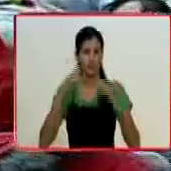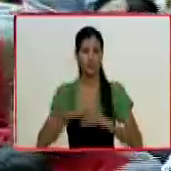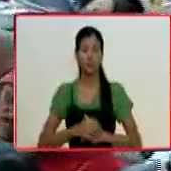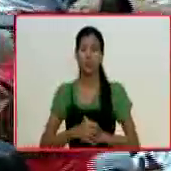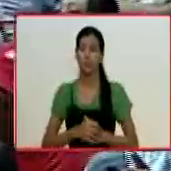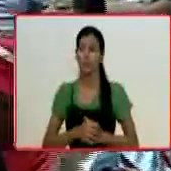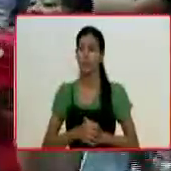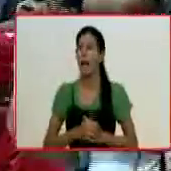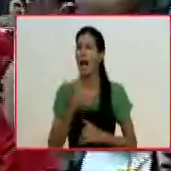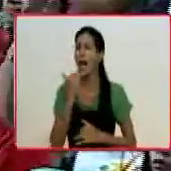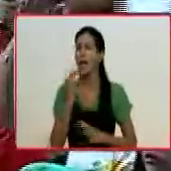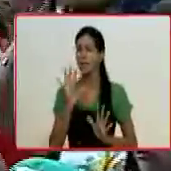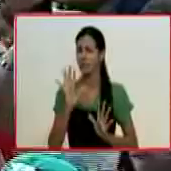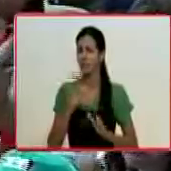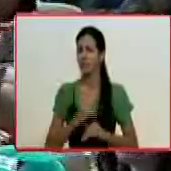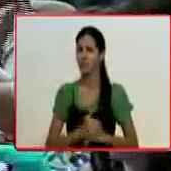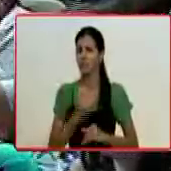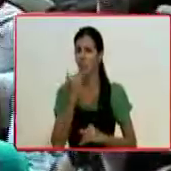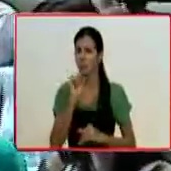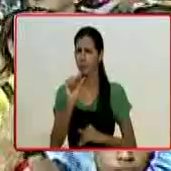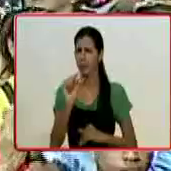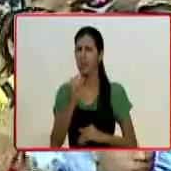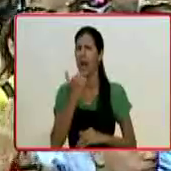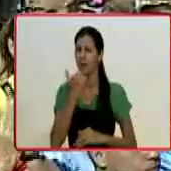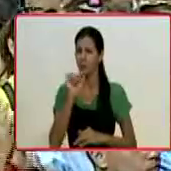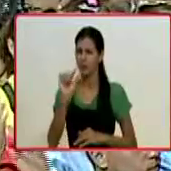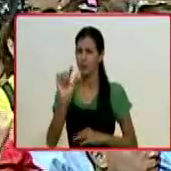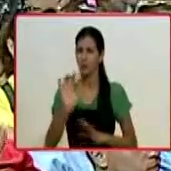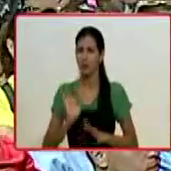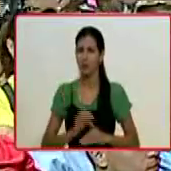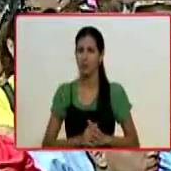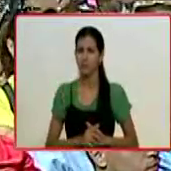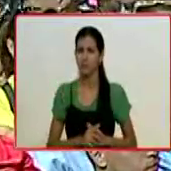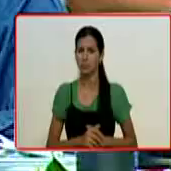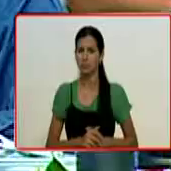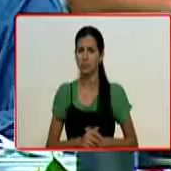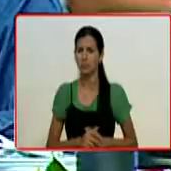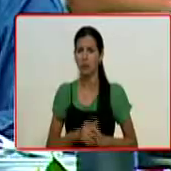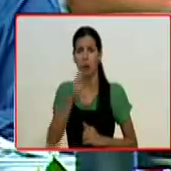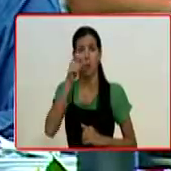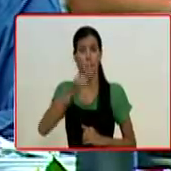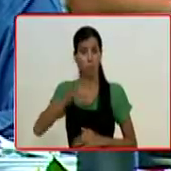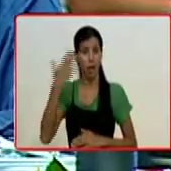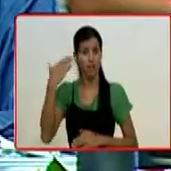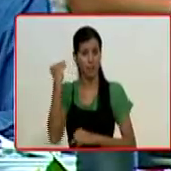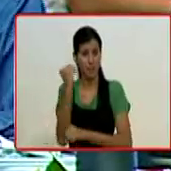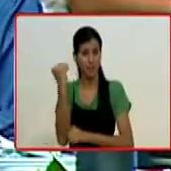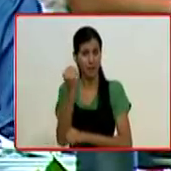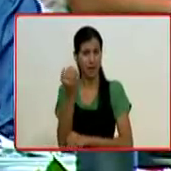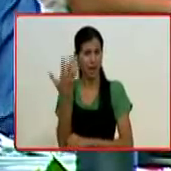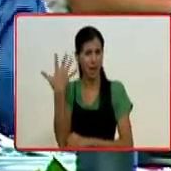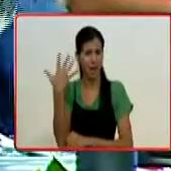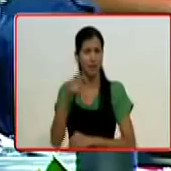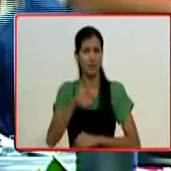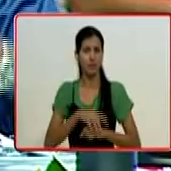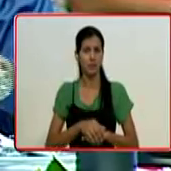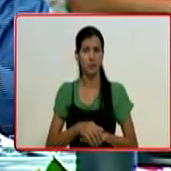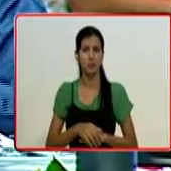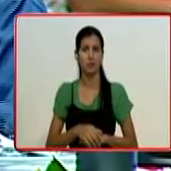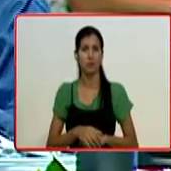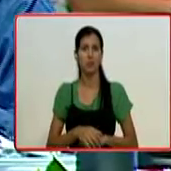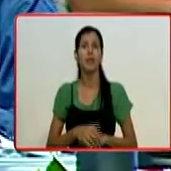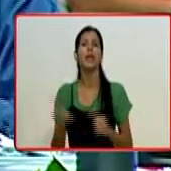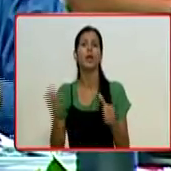Pequeño detalle, un pequeño detalle. El pueblo masacrado de ayer consiguió un